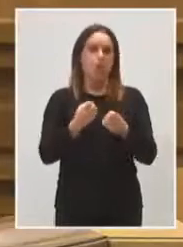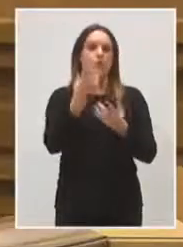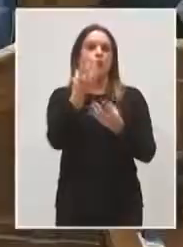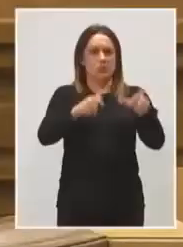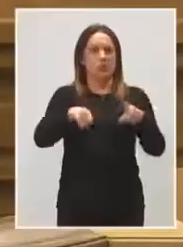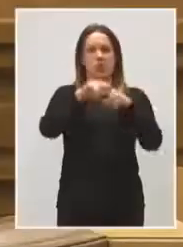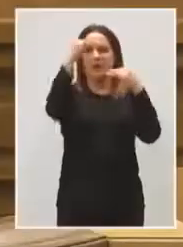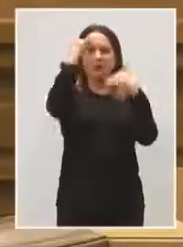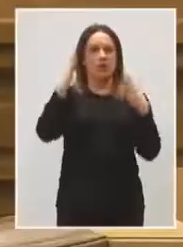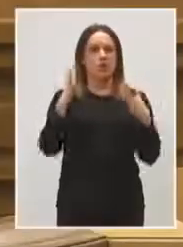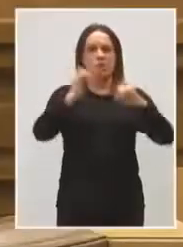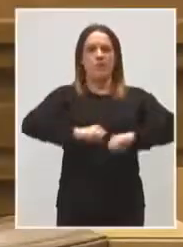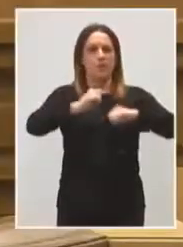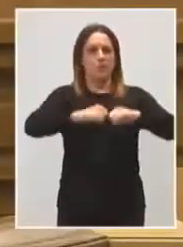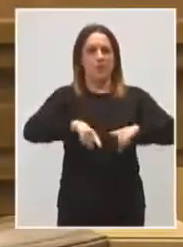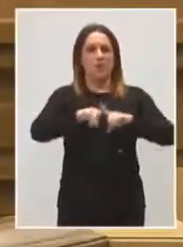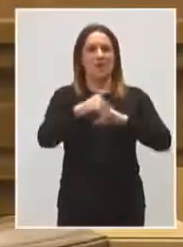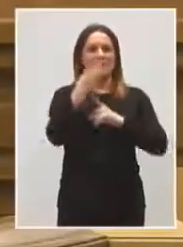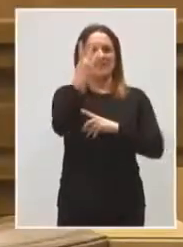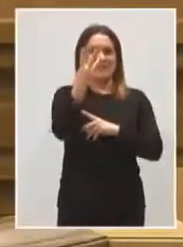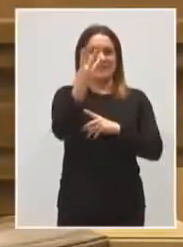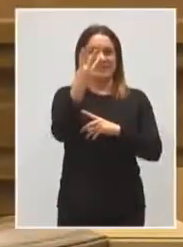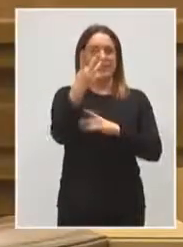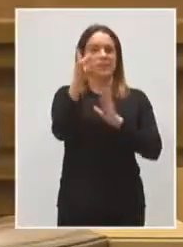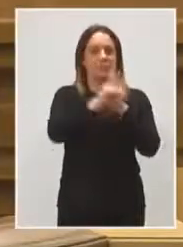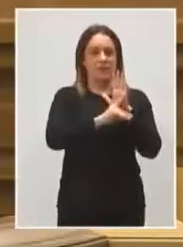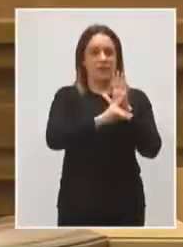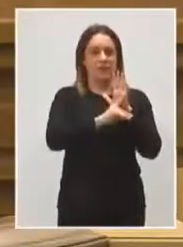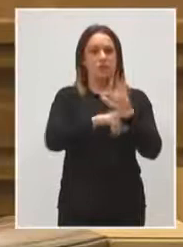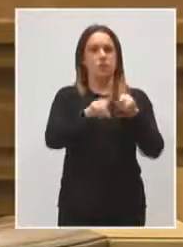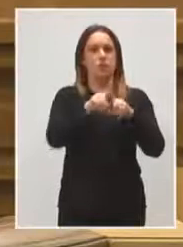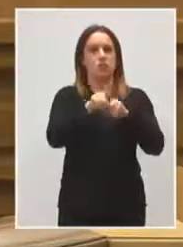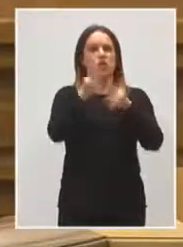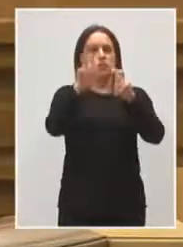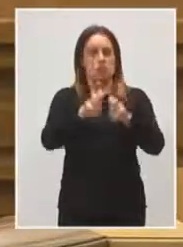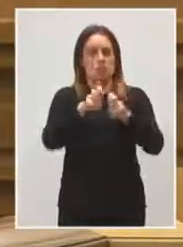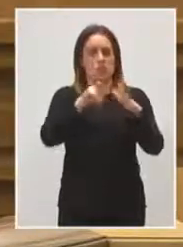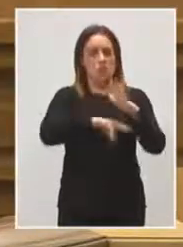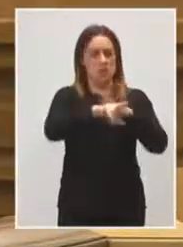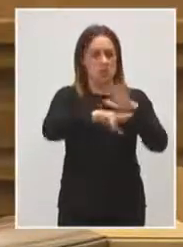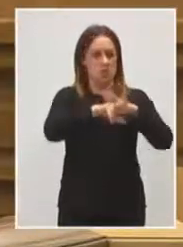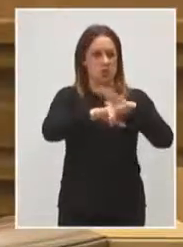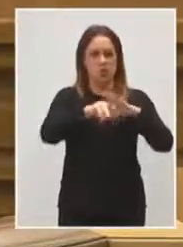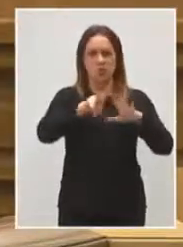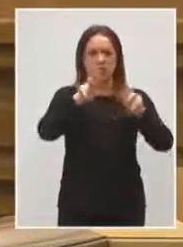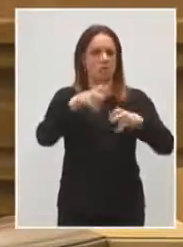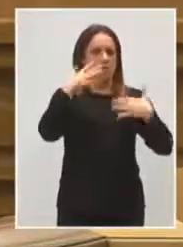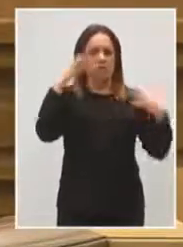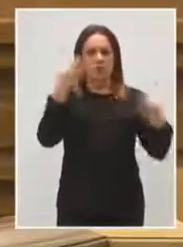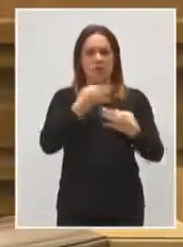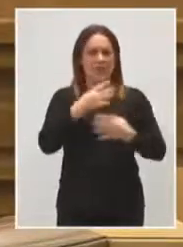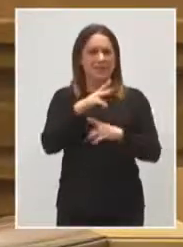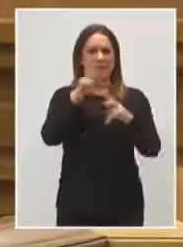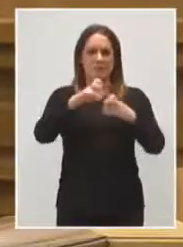desaprovechados. A través de tres decretos que van a regular os novos protocolos, as novas actuaciones e a nova seguridade en materia